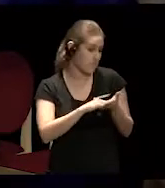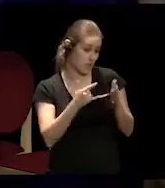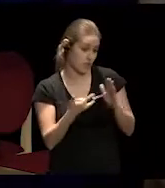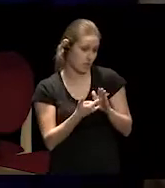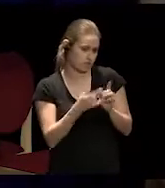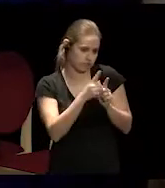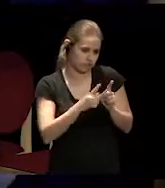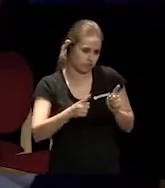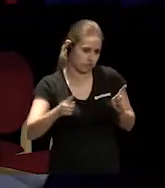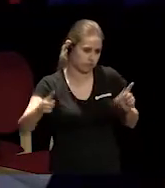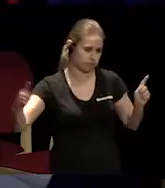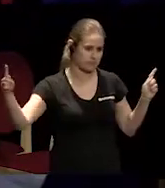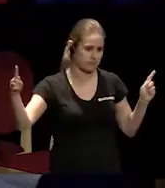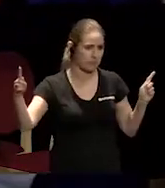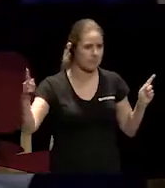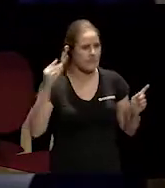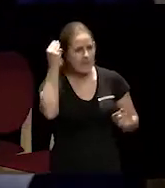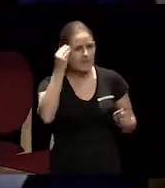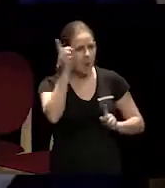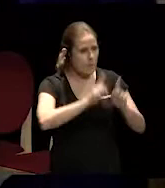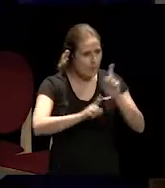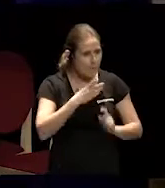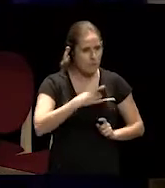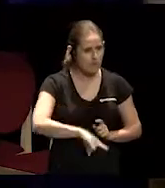podía ser demasiado problema.